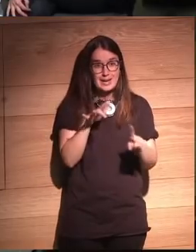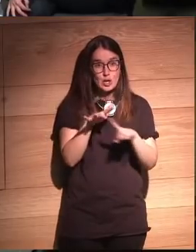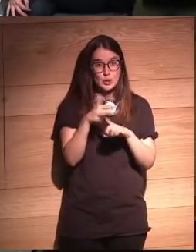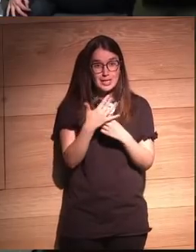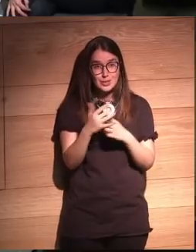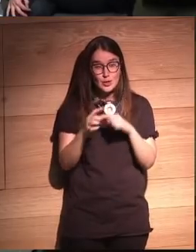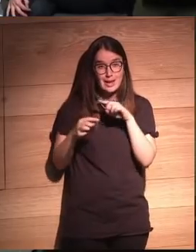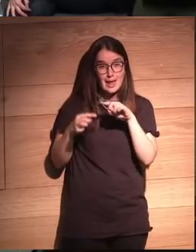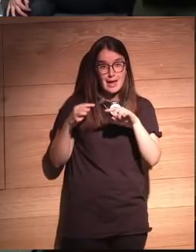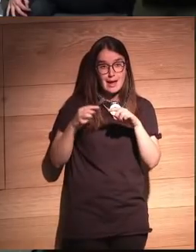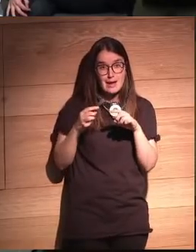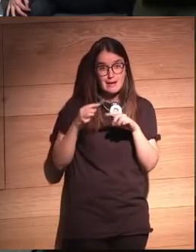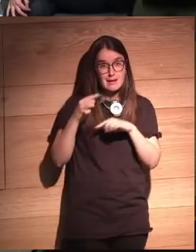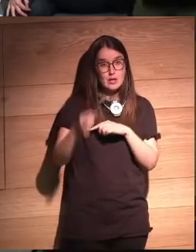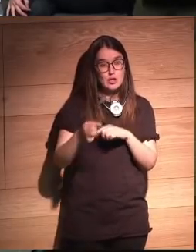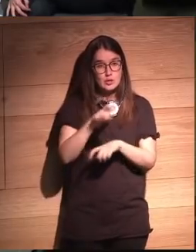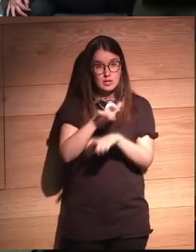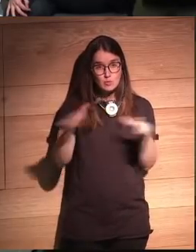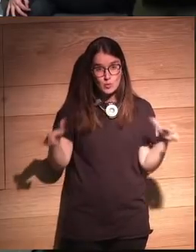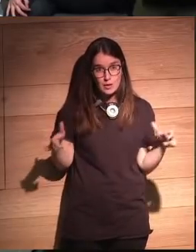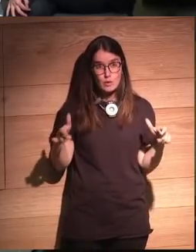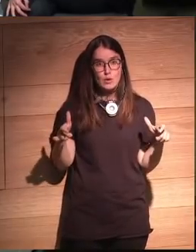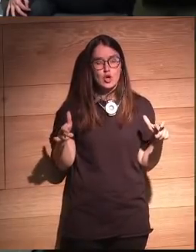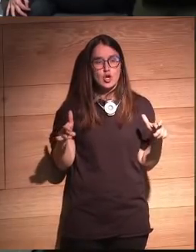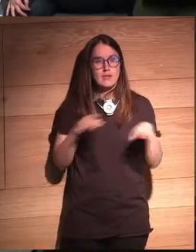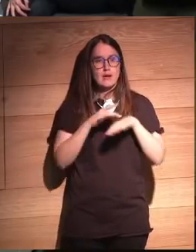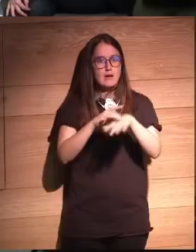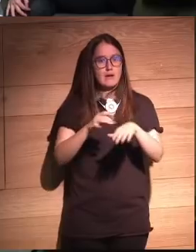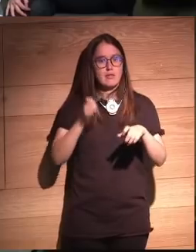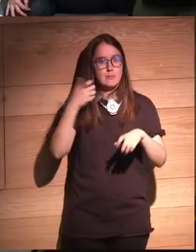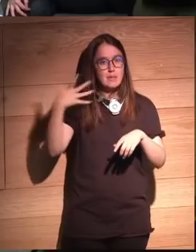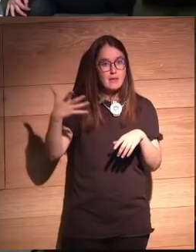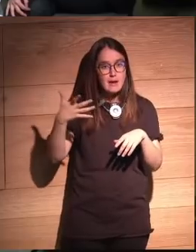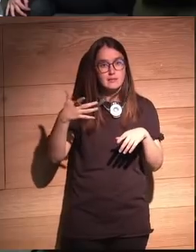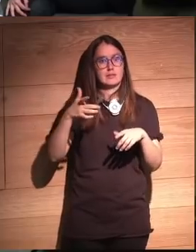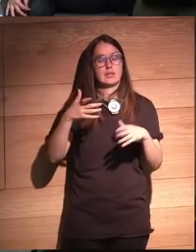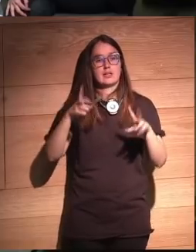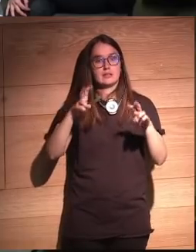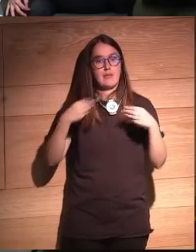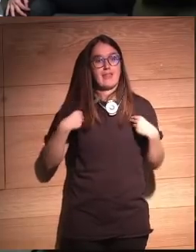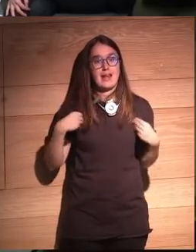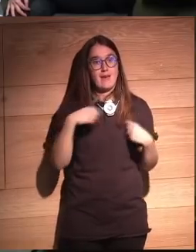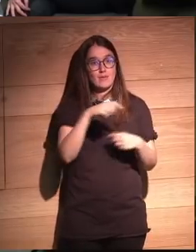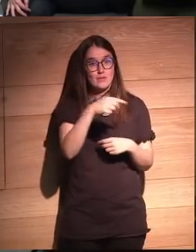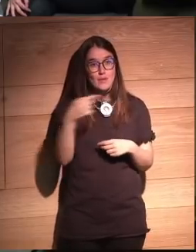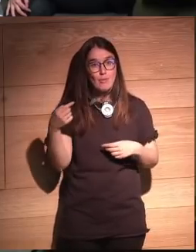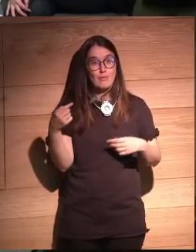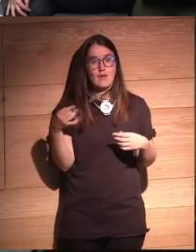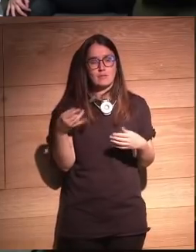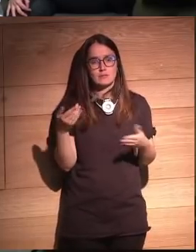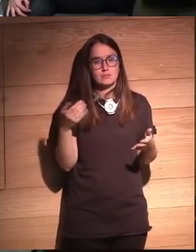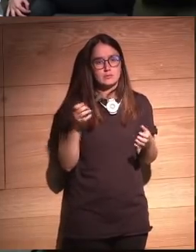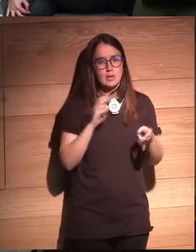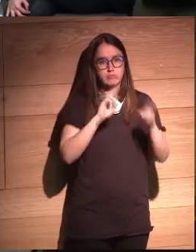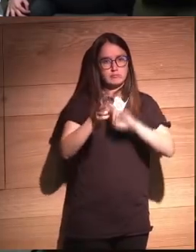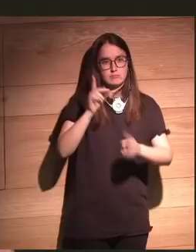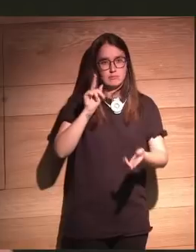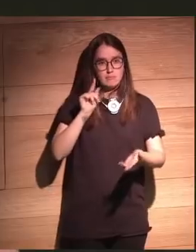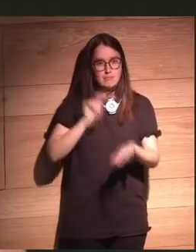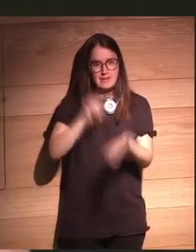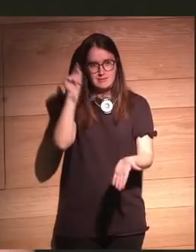que la reacción de la población, la presencia que tiene la agenda mediática, la agenda política, la cuestión de la vivienda, como se ha reaccionado mucho antes que en el ciclo